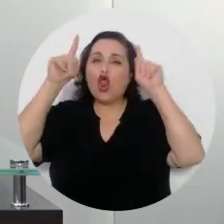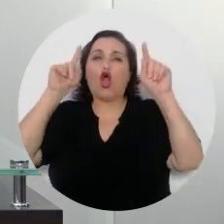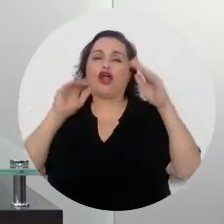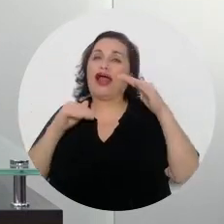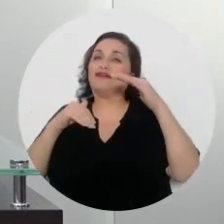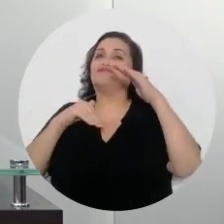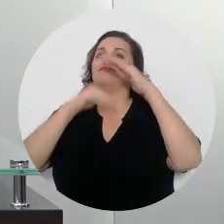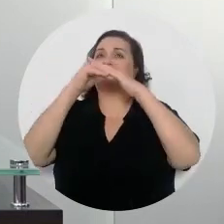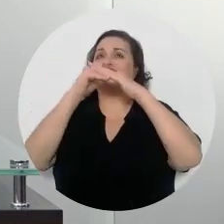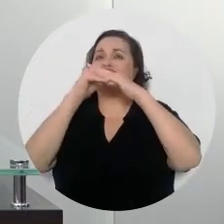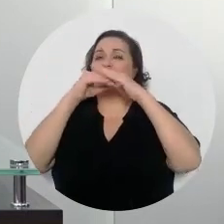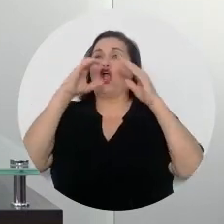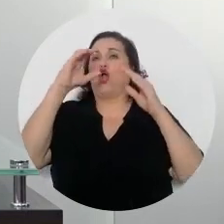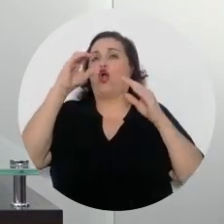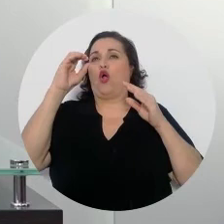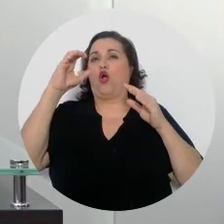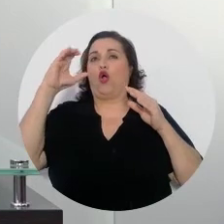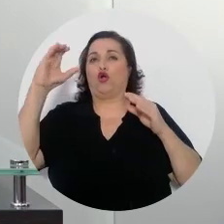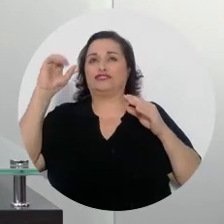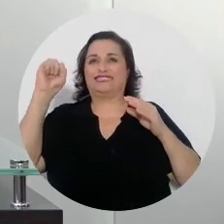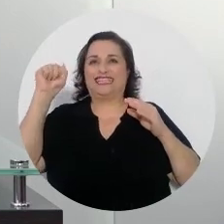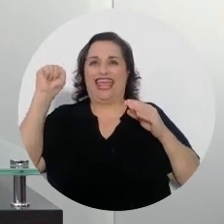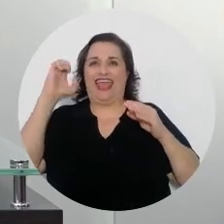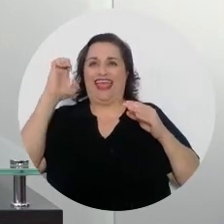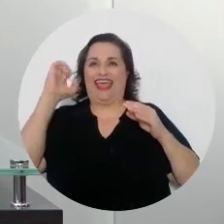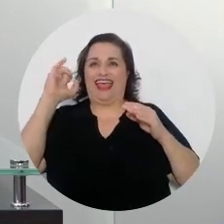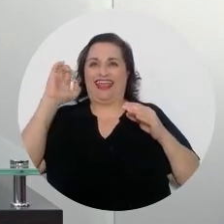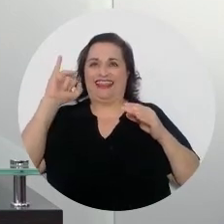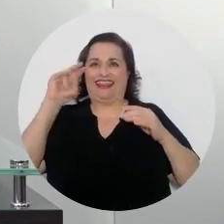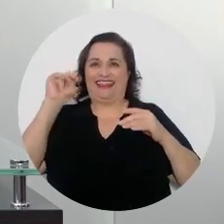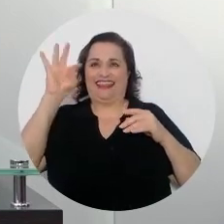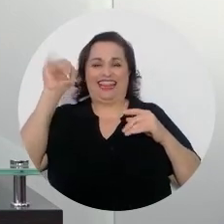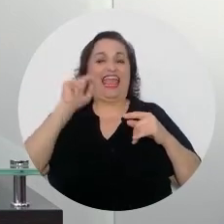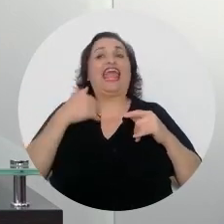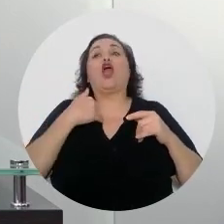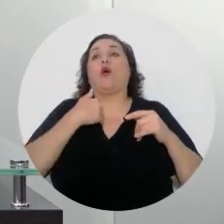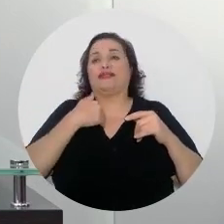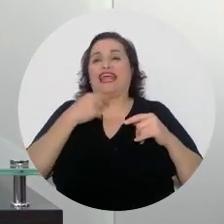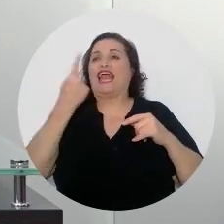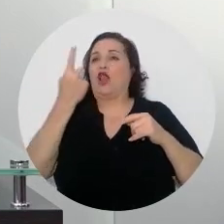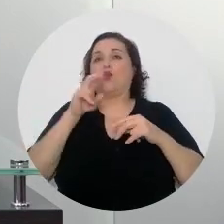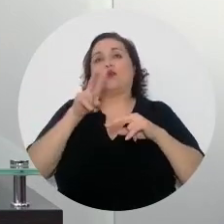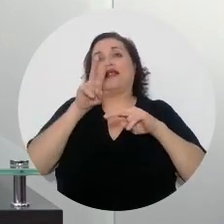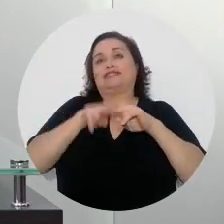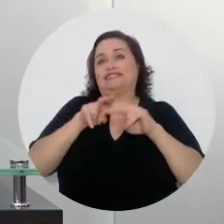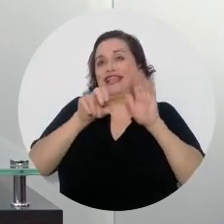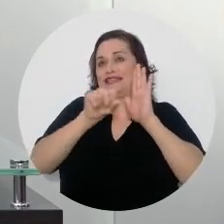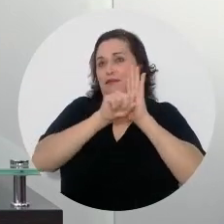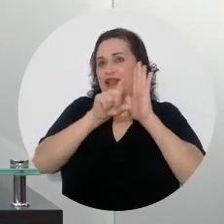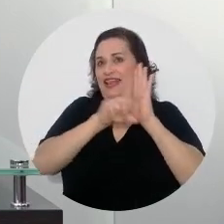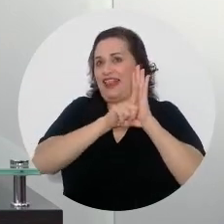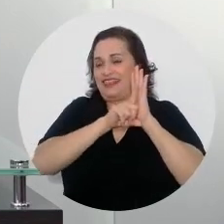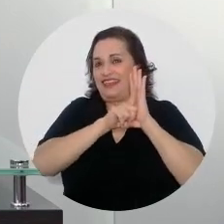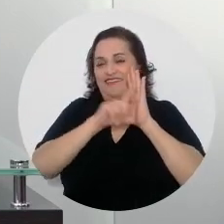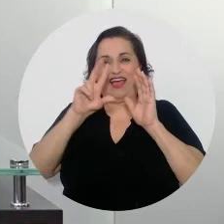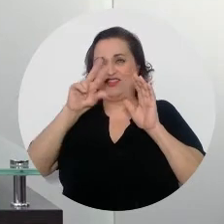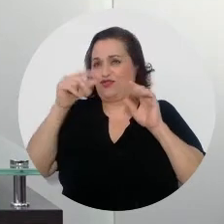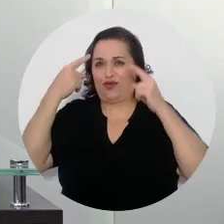poder alcanzar el cociente y así obtener un escaño de esta manera